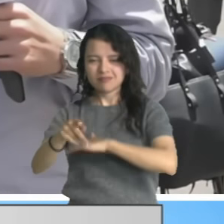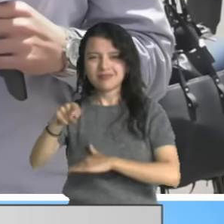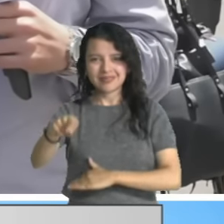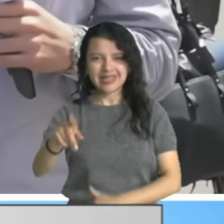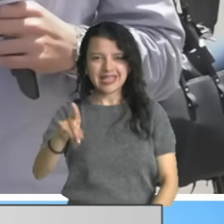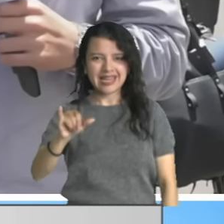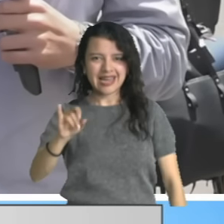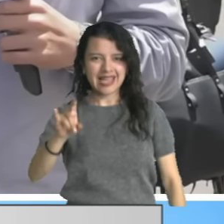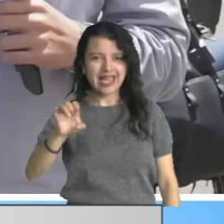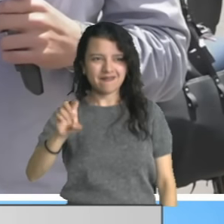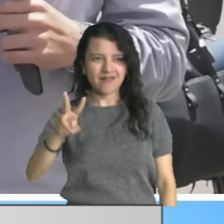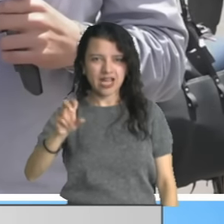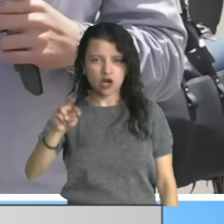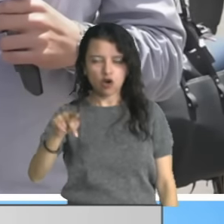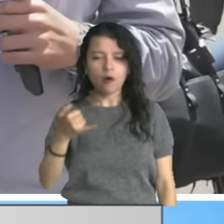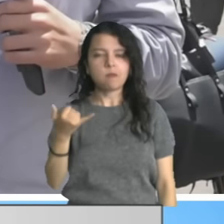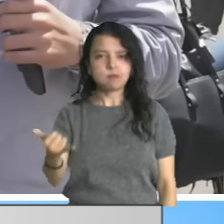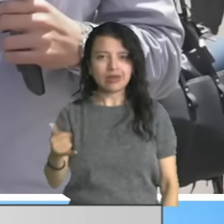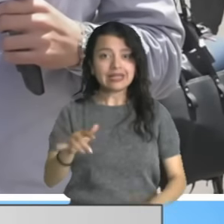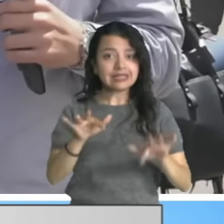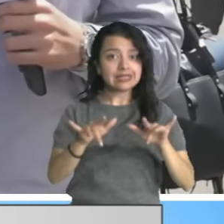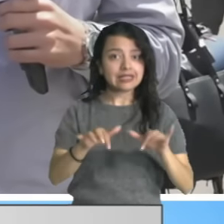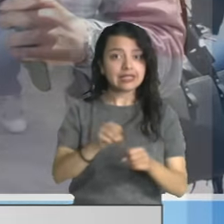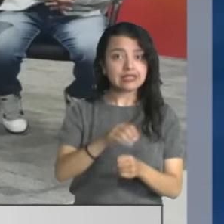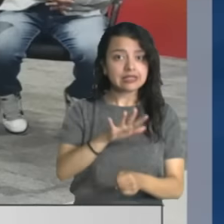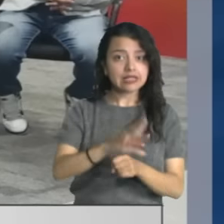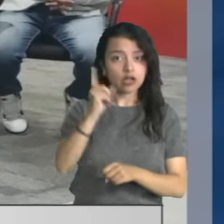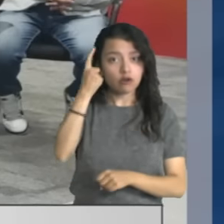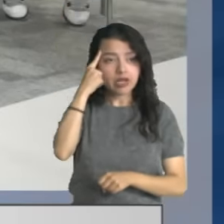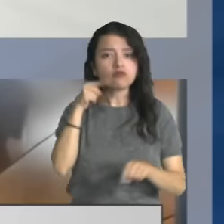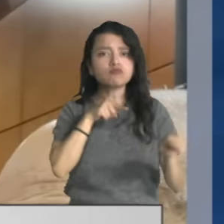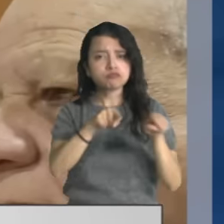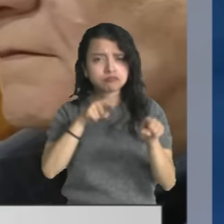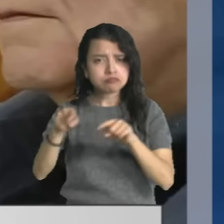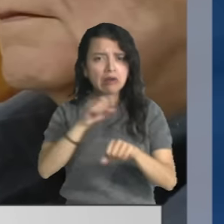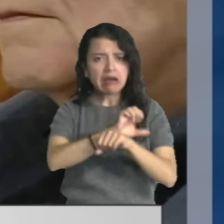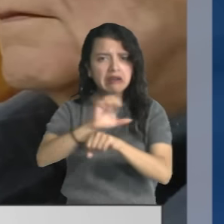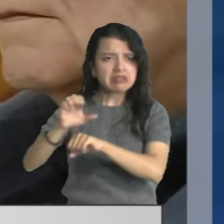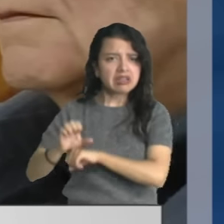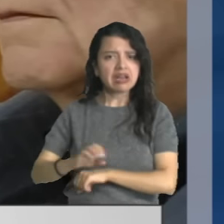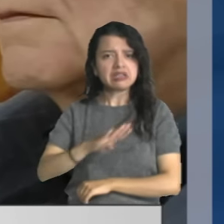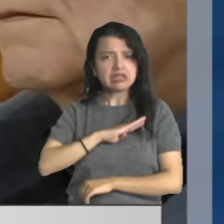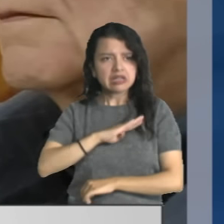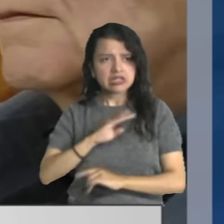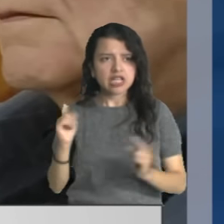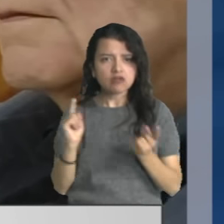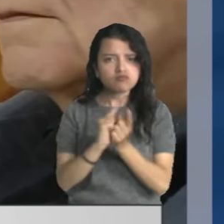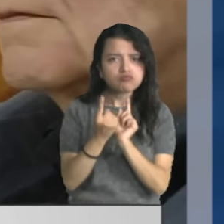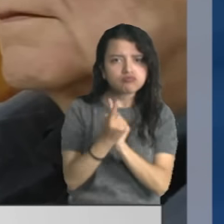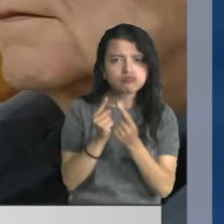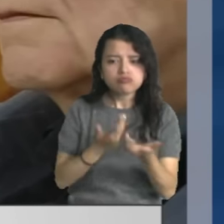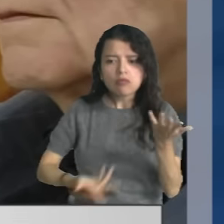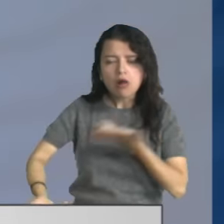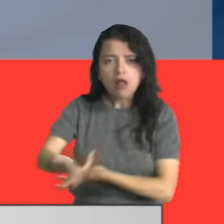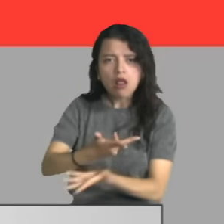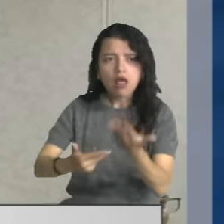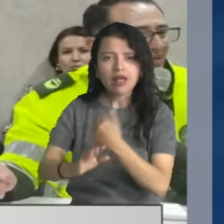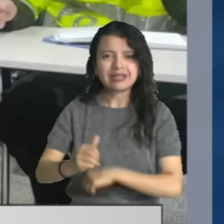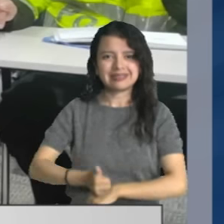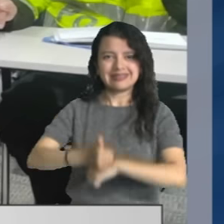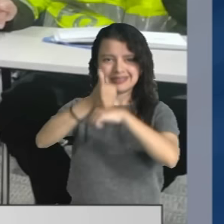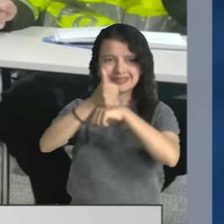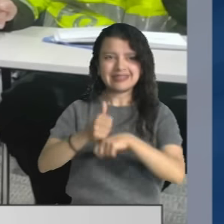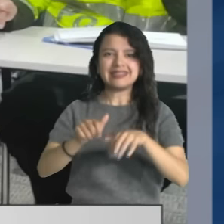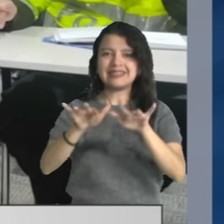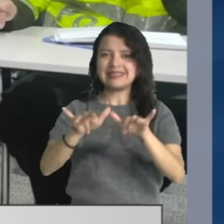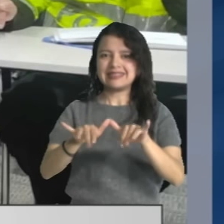la capital del país y la Secretaría Distrital de Gobierno y varias entidades más de la Alcaldía Mayor de Bogotá. Esto está en cabeza del secretario distrital